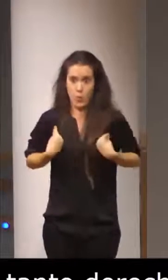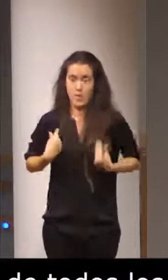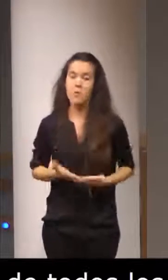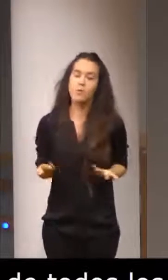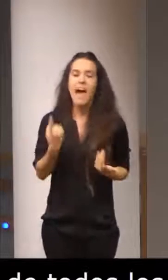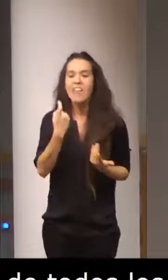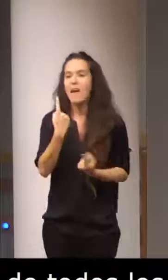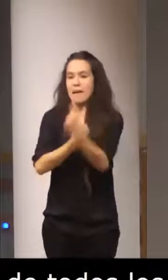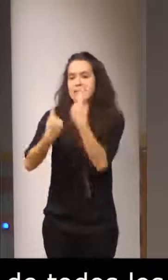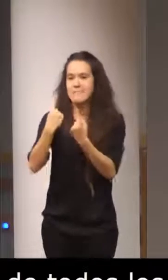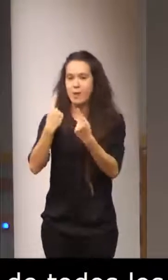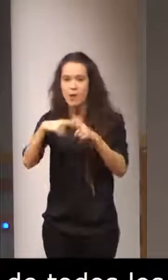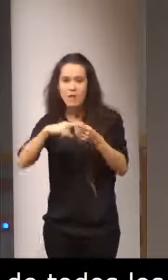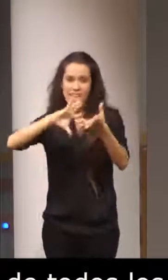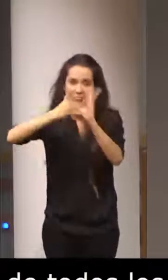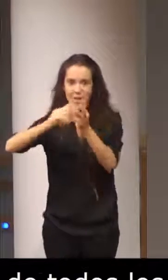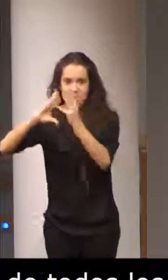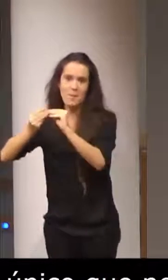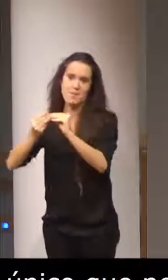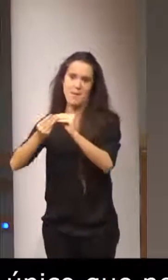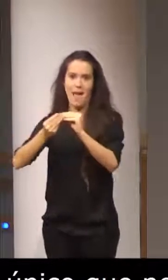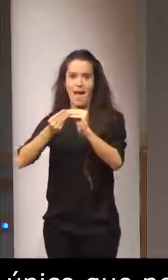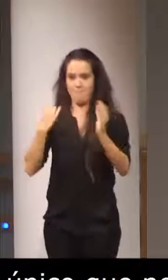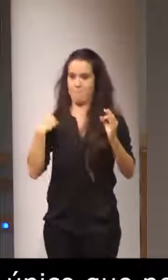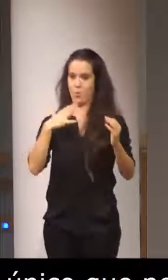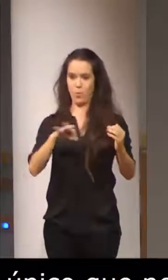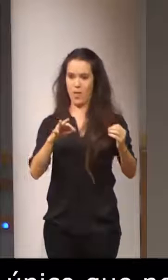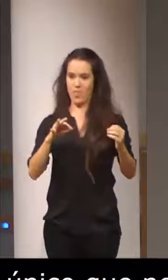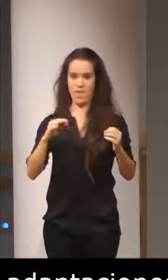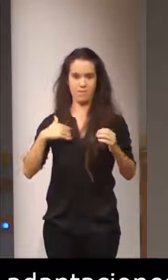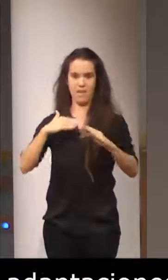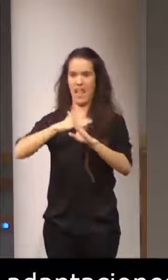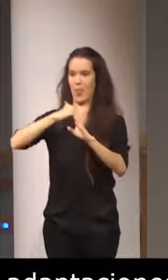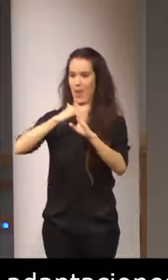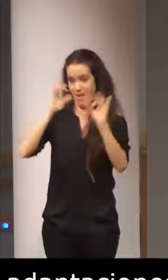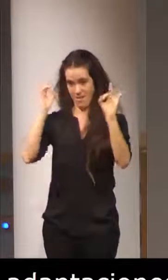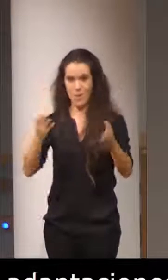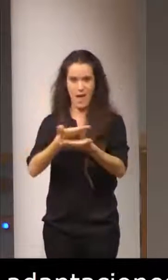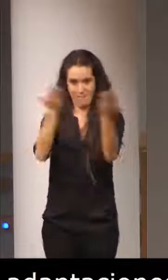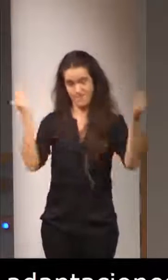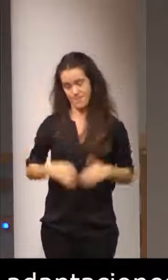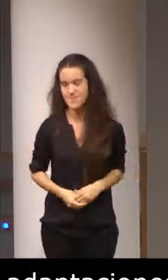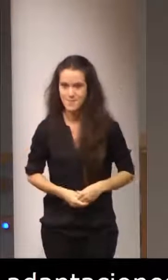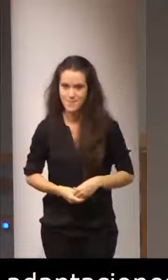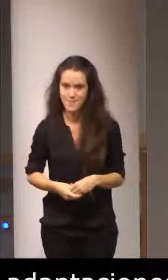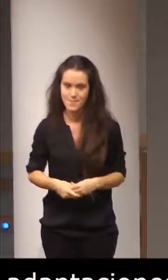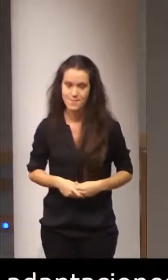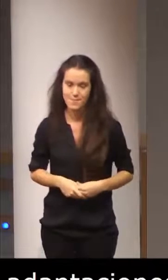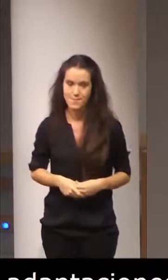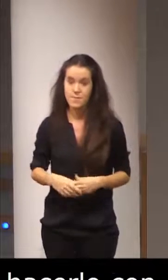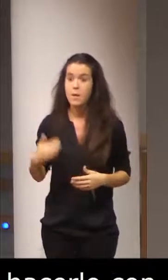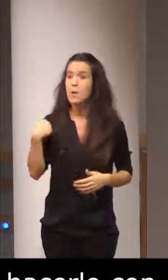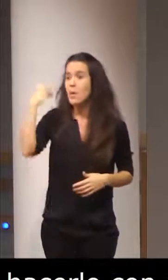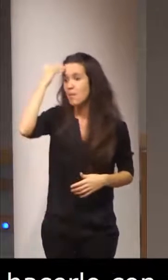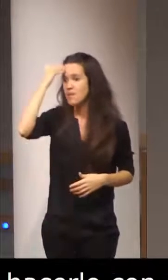adaptaciones en algunas cosas para poder hacerlo con el mismo grado que otras personas lo consiguen y yo creo que todos